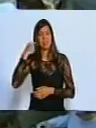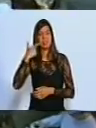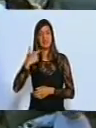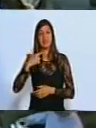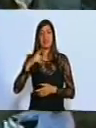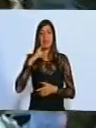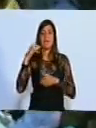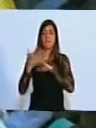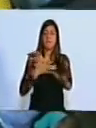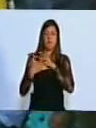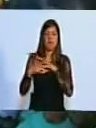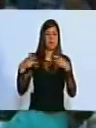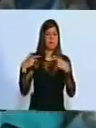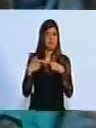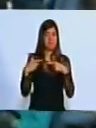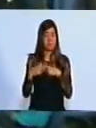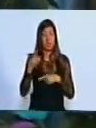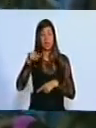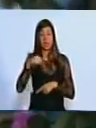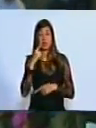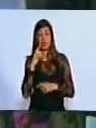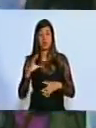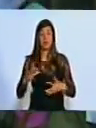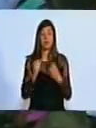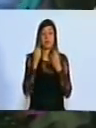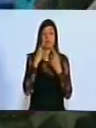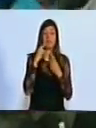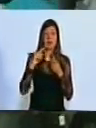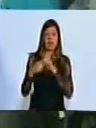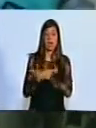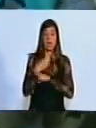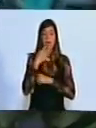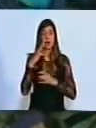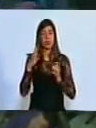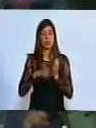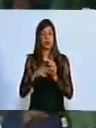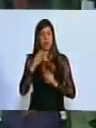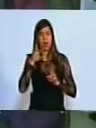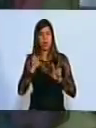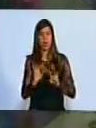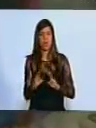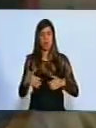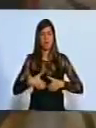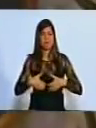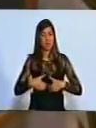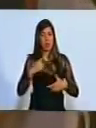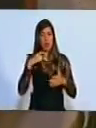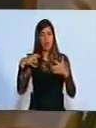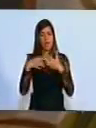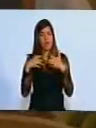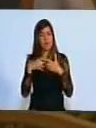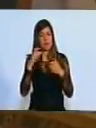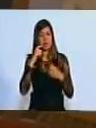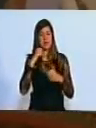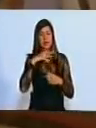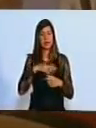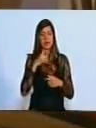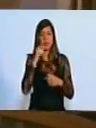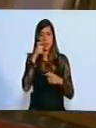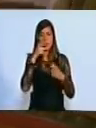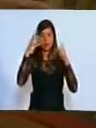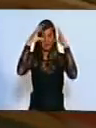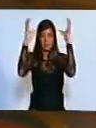cobró vida y se constituyó como razón de legitimación de nuevas luchas con propósitos viejos, parafraseando al cantor del